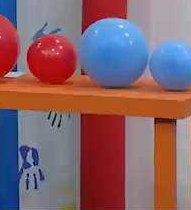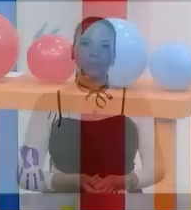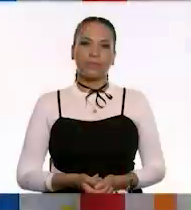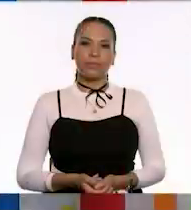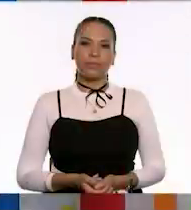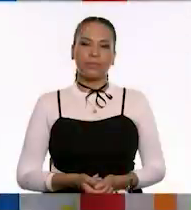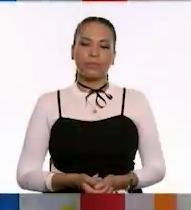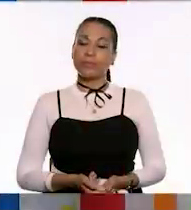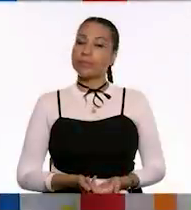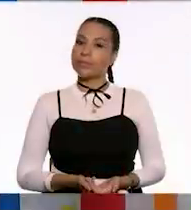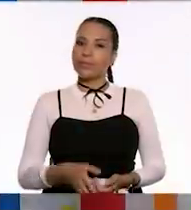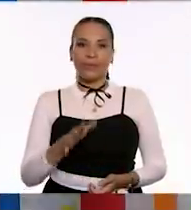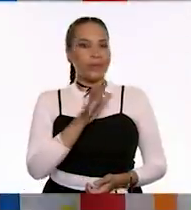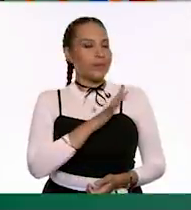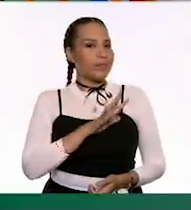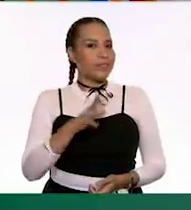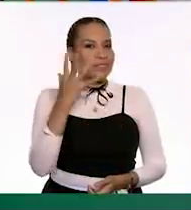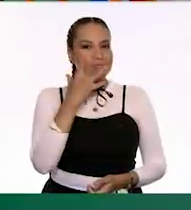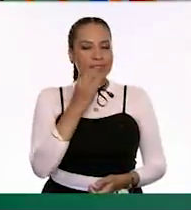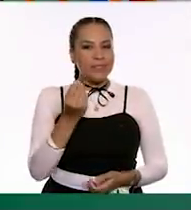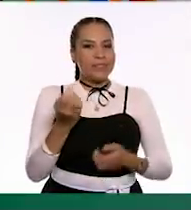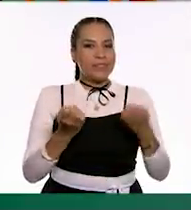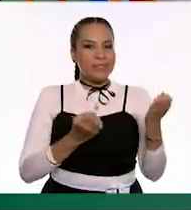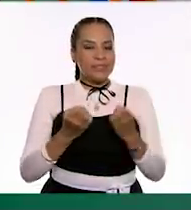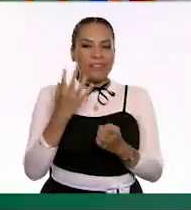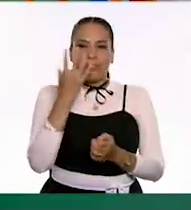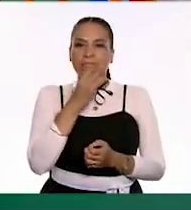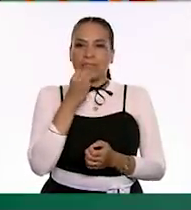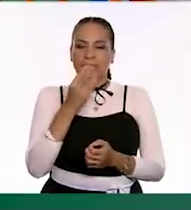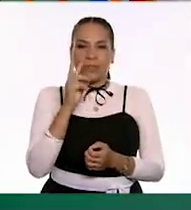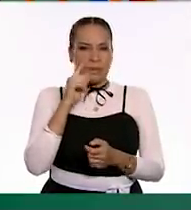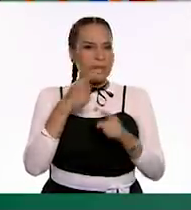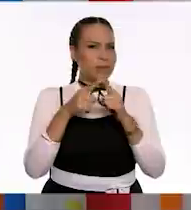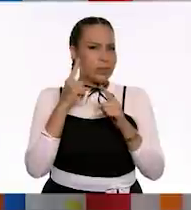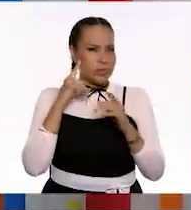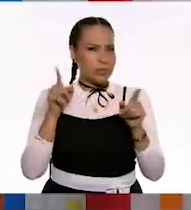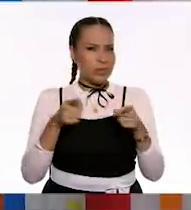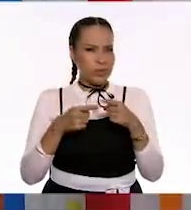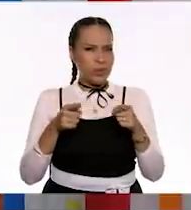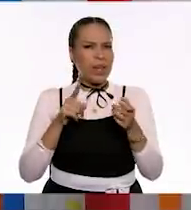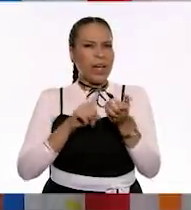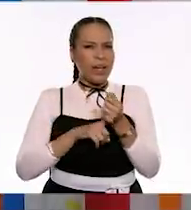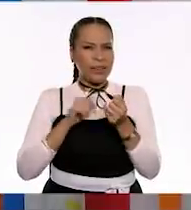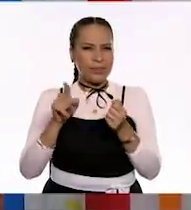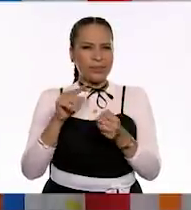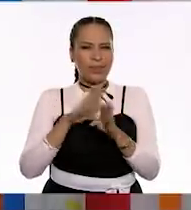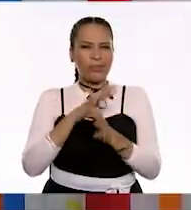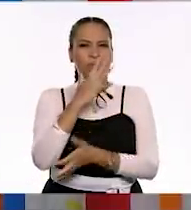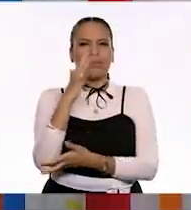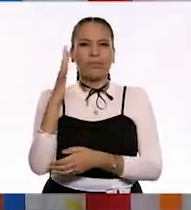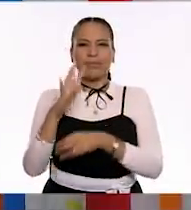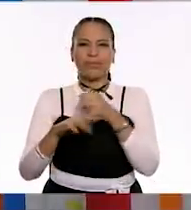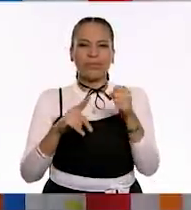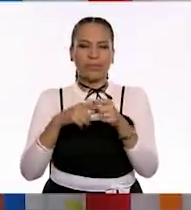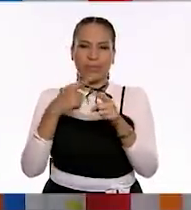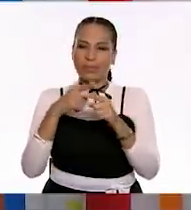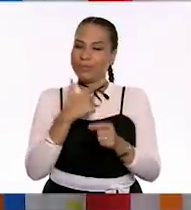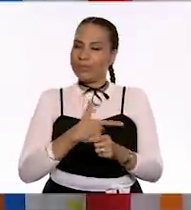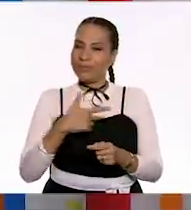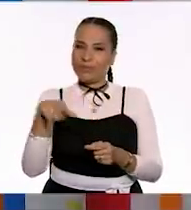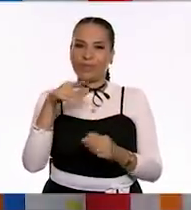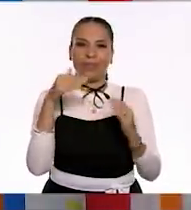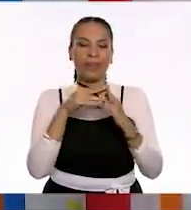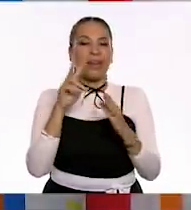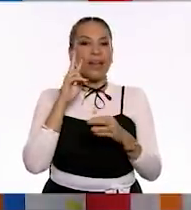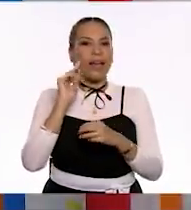¿Qué tal? ¡Wow! ¡Ah, qué increíble ejercicio! Muy bonito. Fueron diferentes sonidos de la naturaleza. Eso fue lo que me gustó. ¿Sí identificaste a